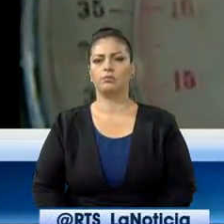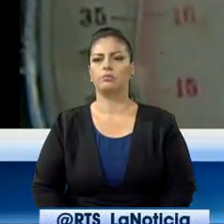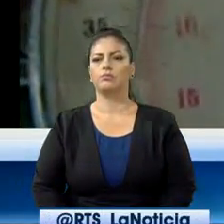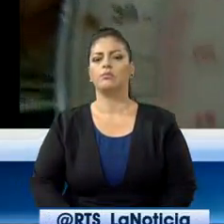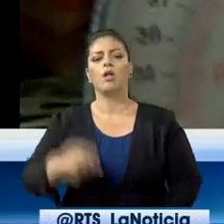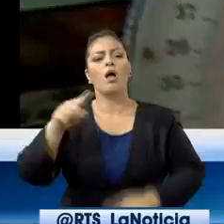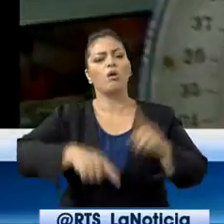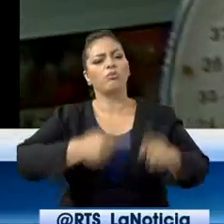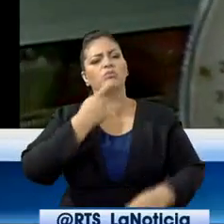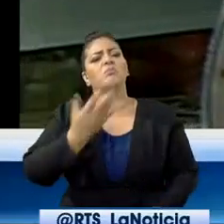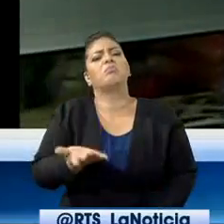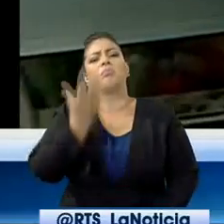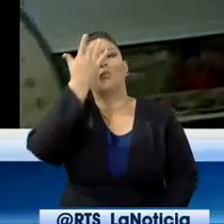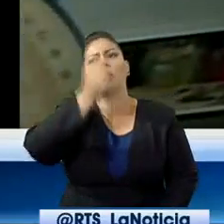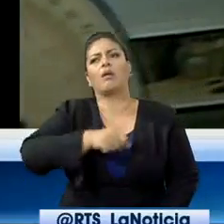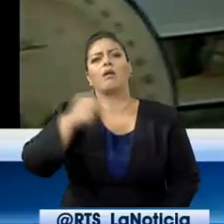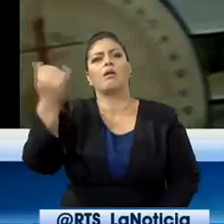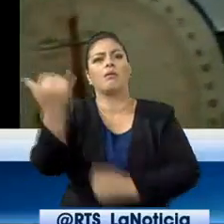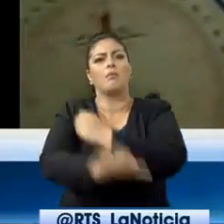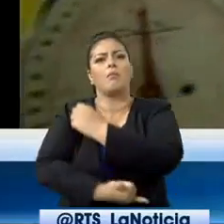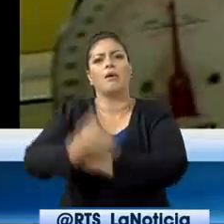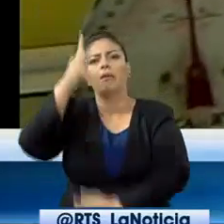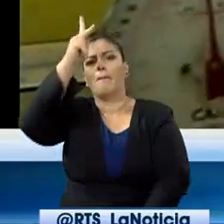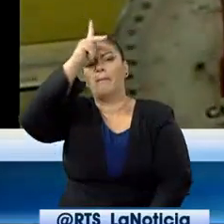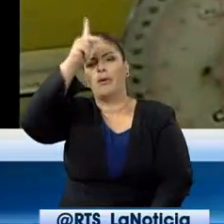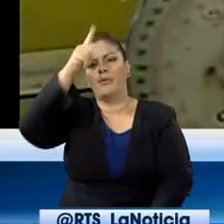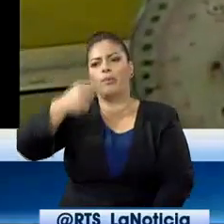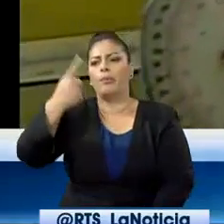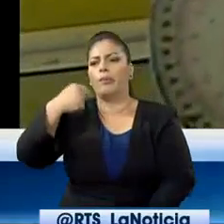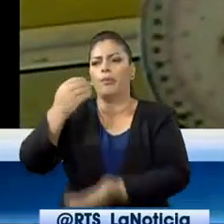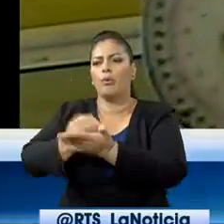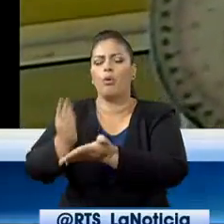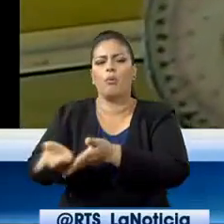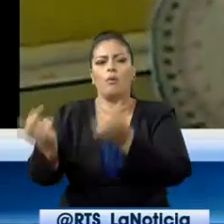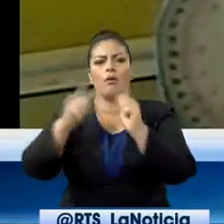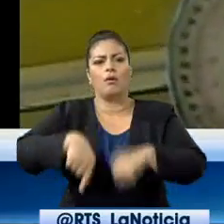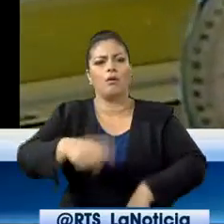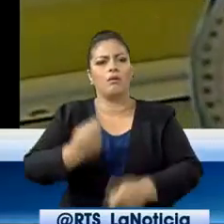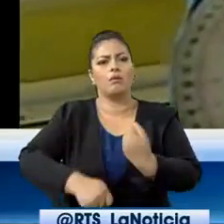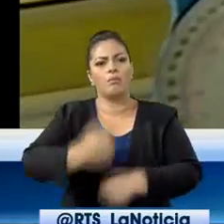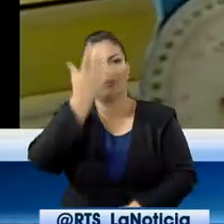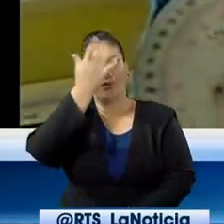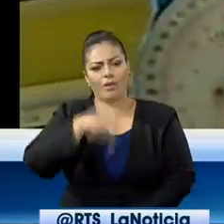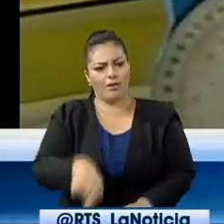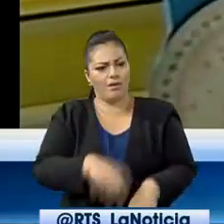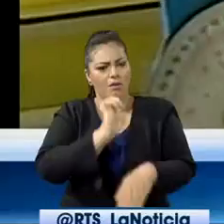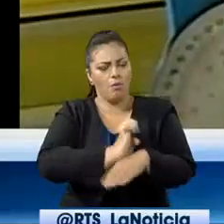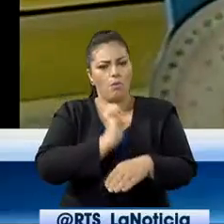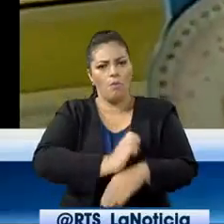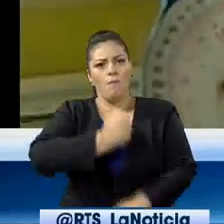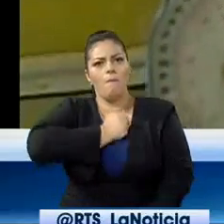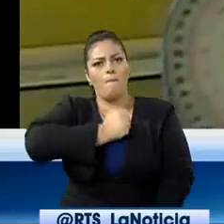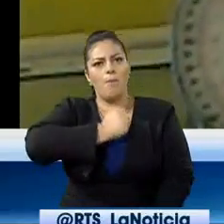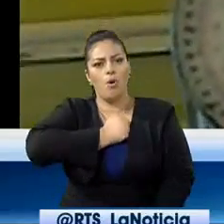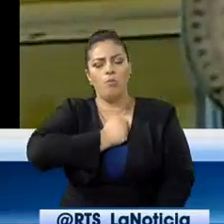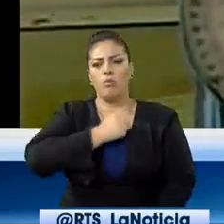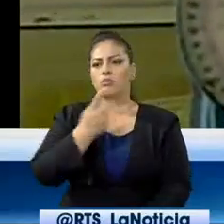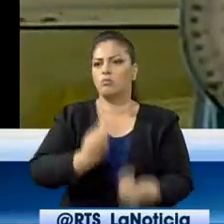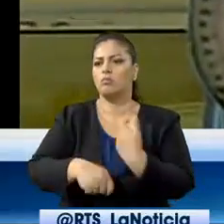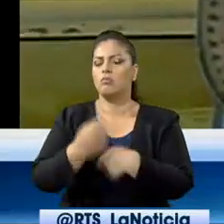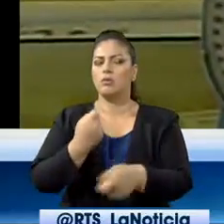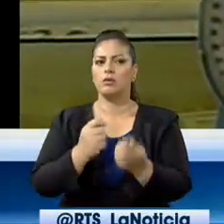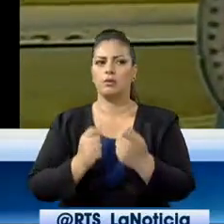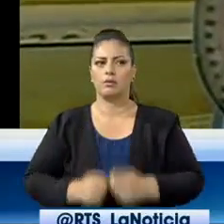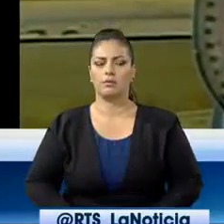competencia desleal para los productores nacionales. Señor intendente, son reiterativos los casos de las balanzas alteradas o modificadas. ¿Ha existido alguna